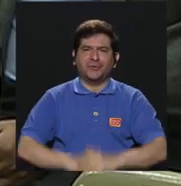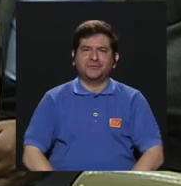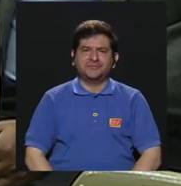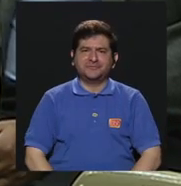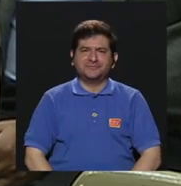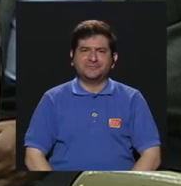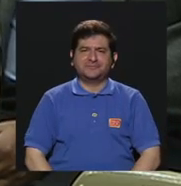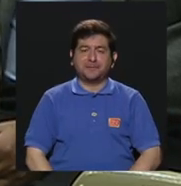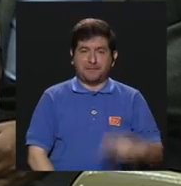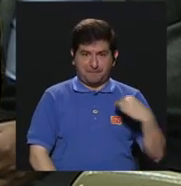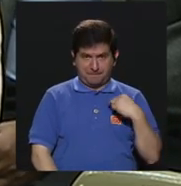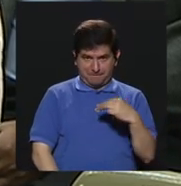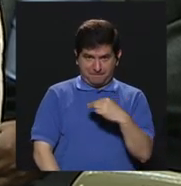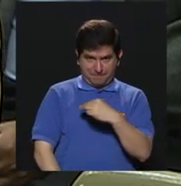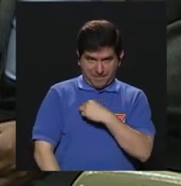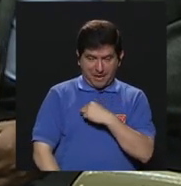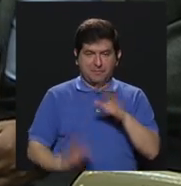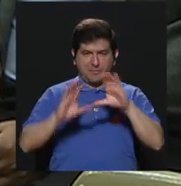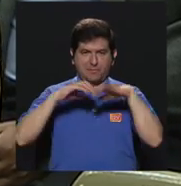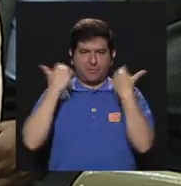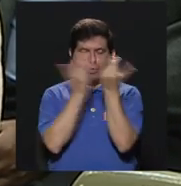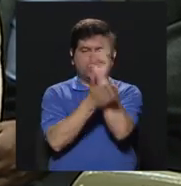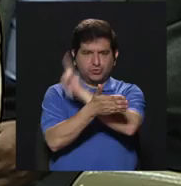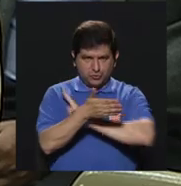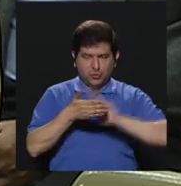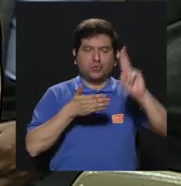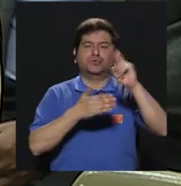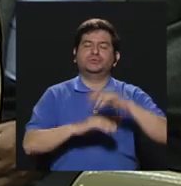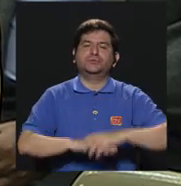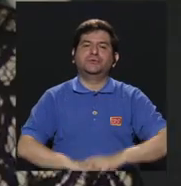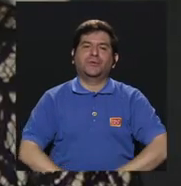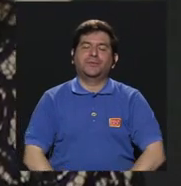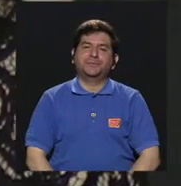las integrantes y los integrantes del Consejo Universitario,